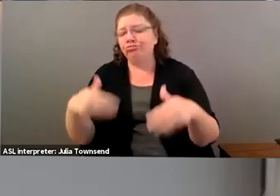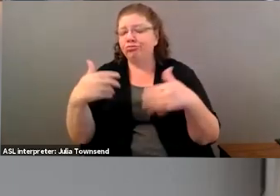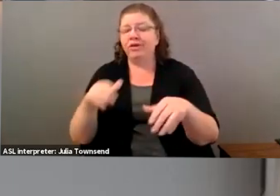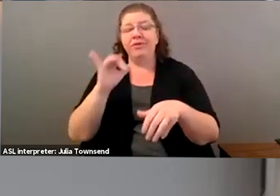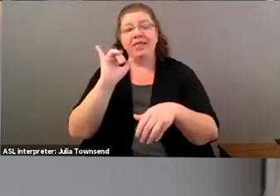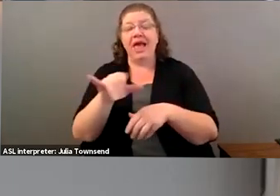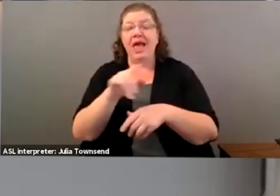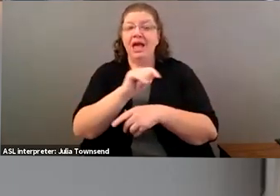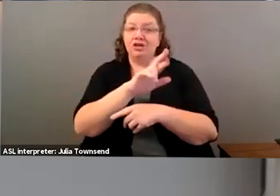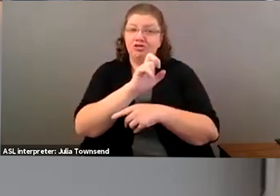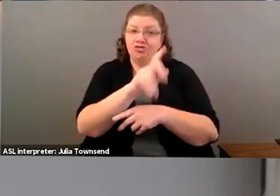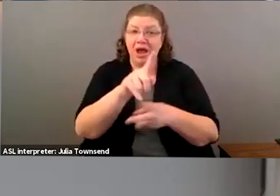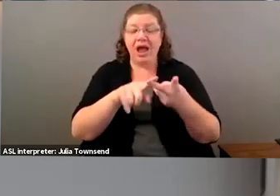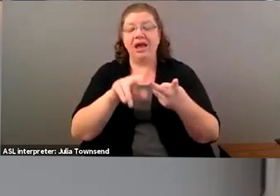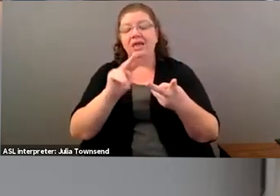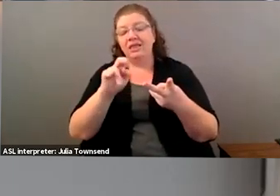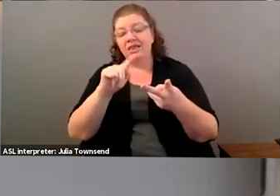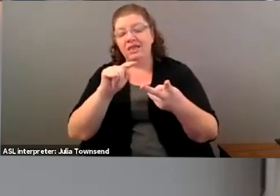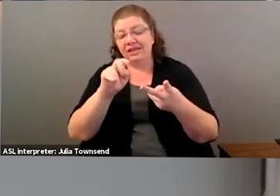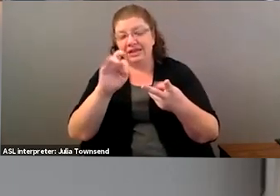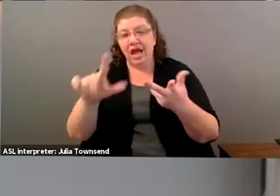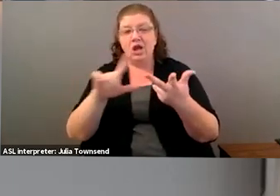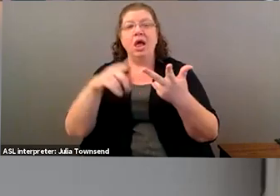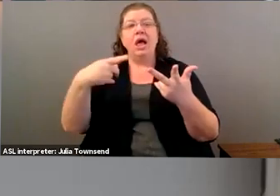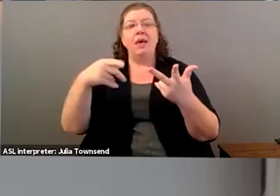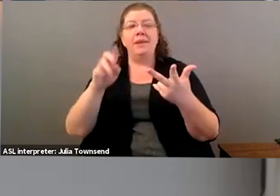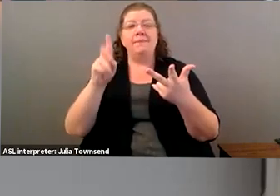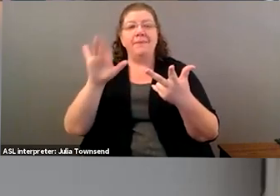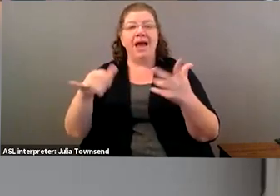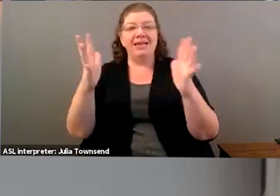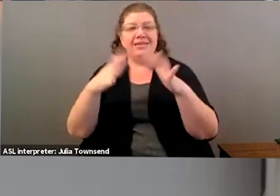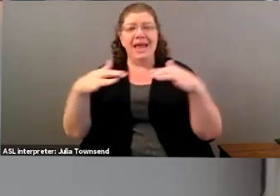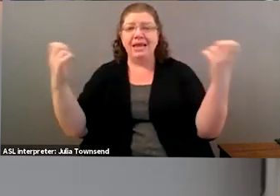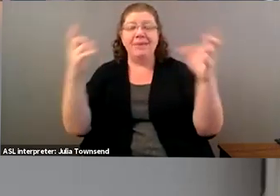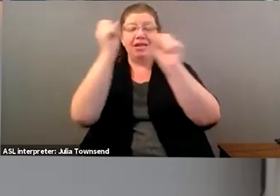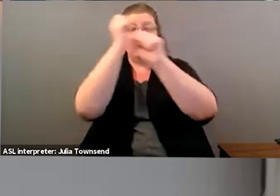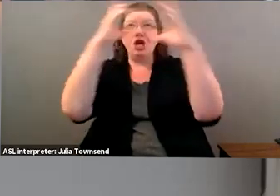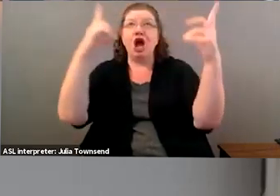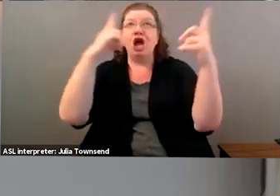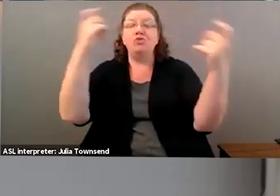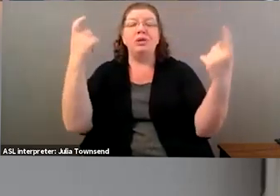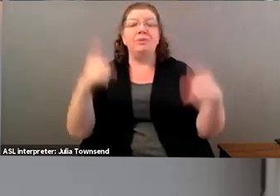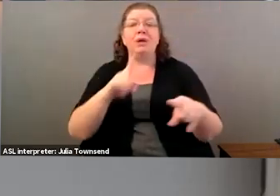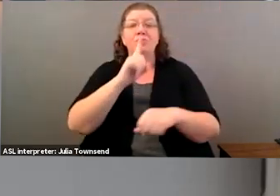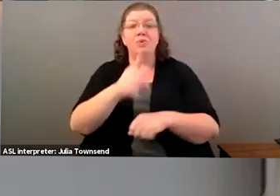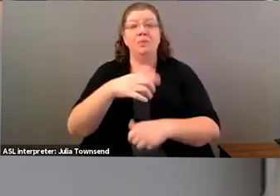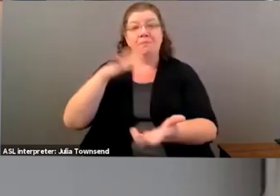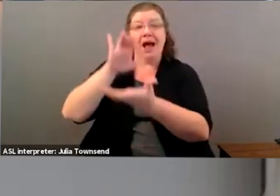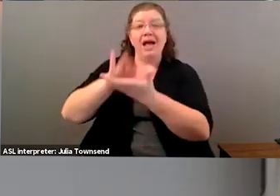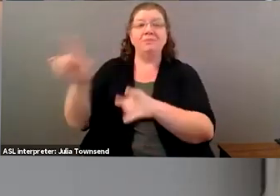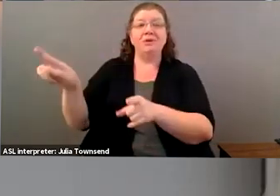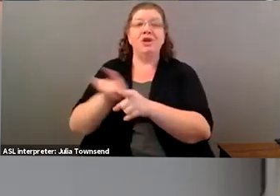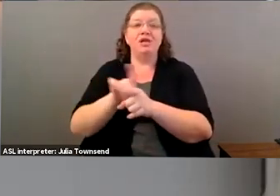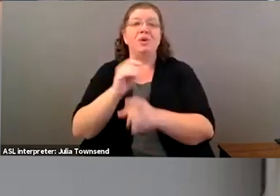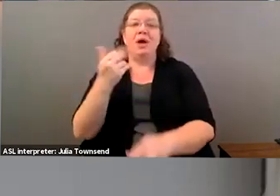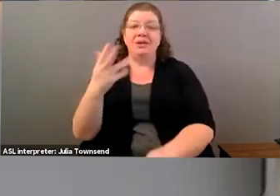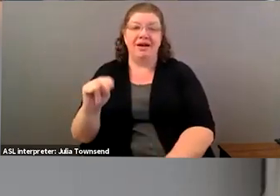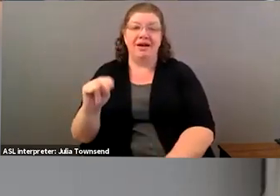para la pista el túnel y también el estadio fue un sueño hecho realidad y mi esposo también es un